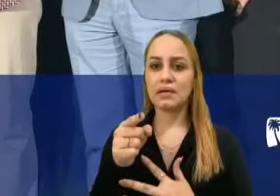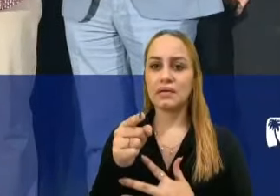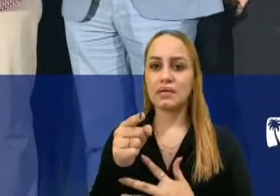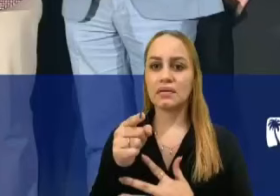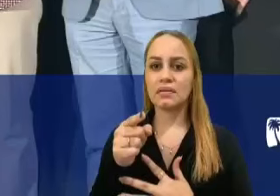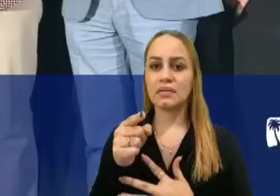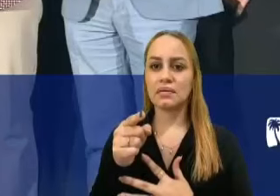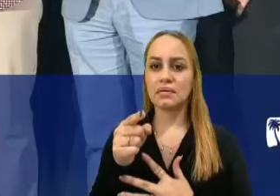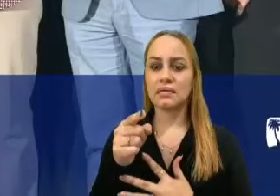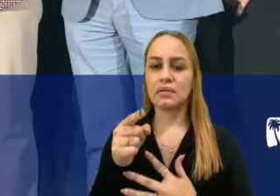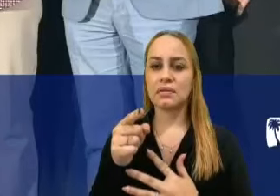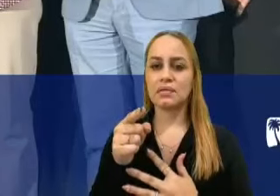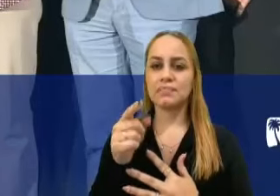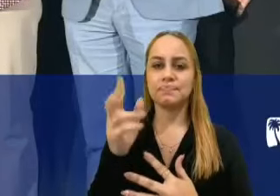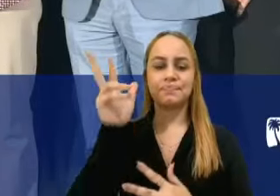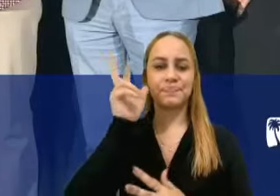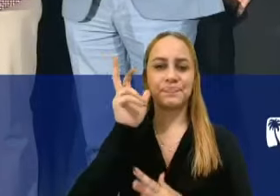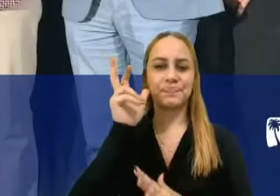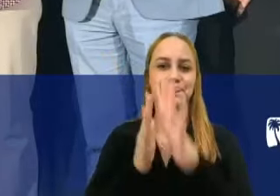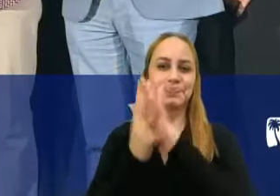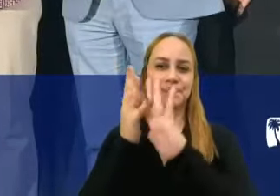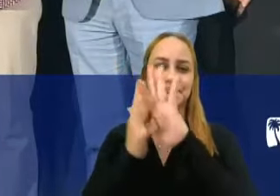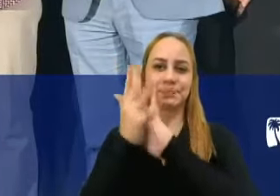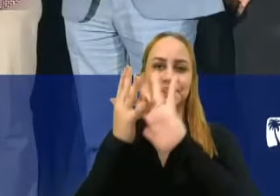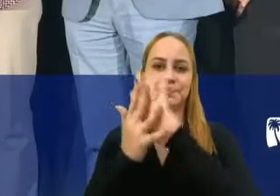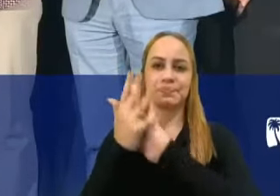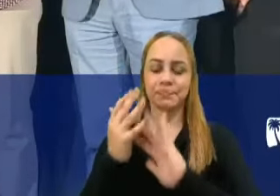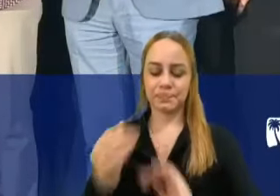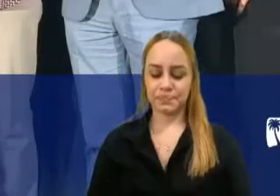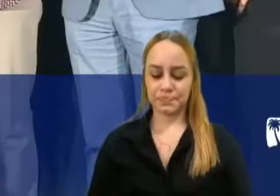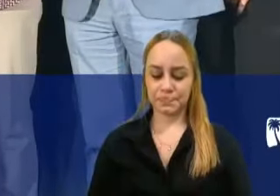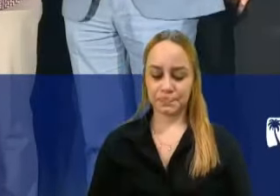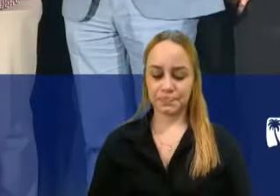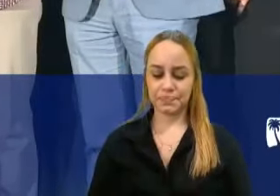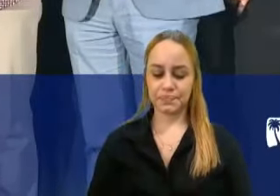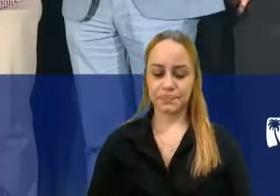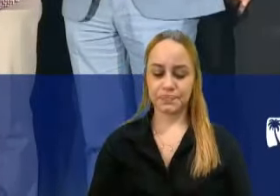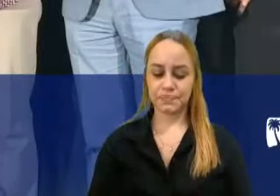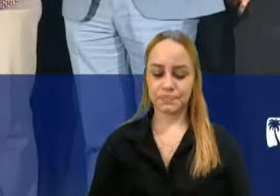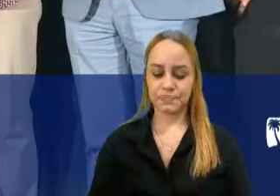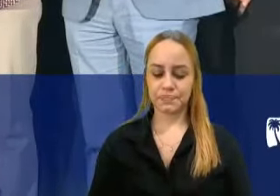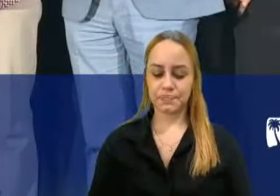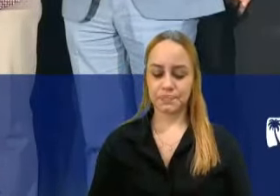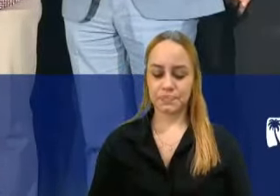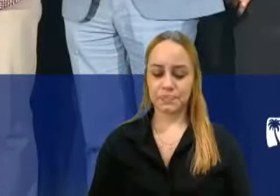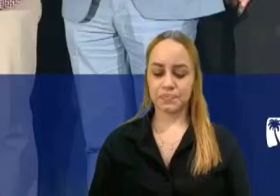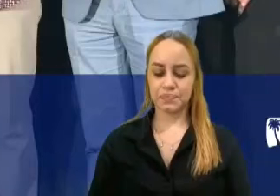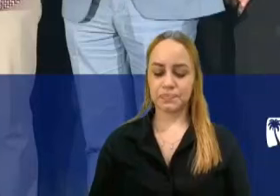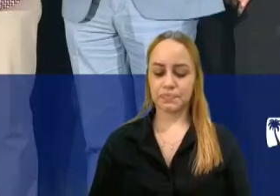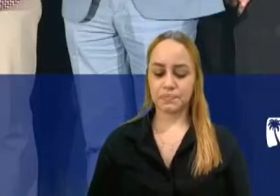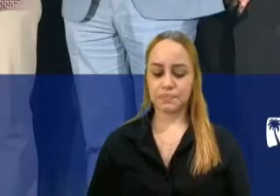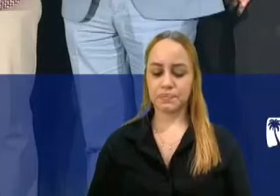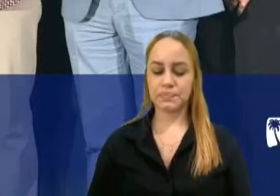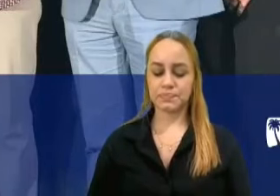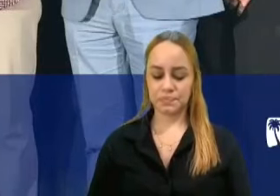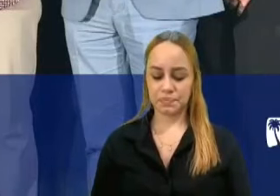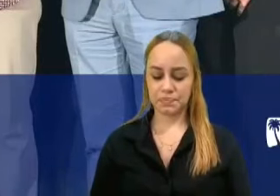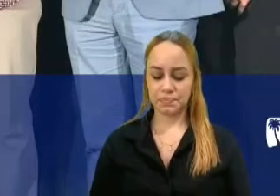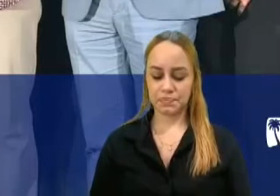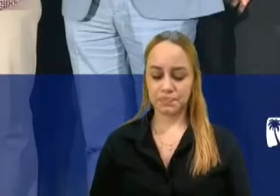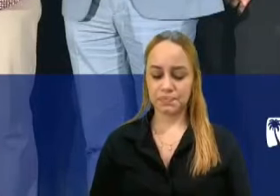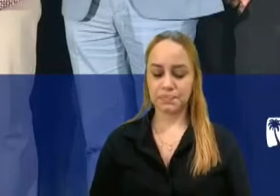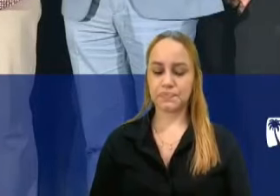dejado en este momento sin elegir una vez ya que hay varias compañeras que estarían que pudieran estar entrando y